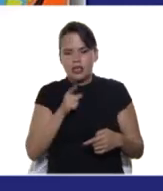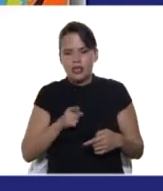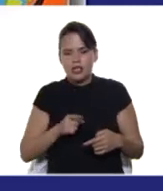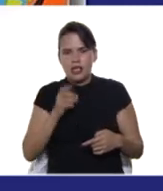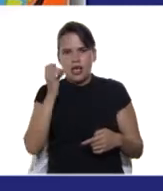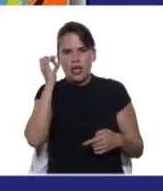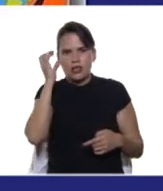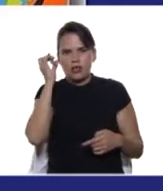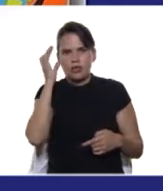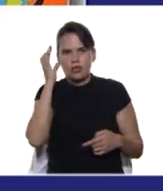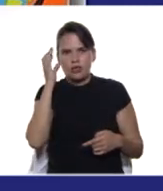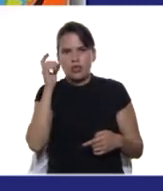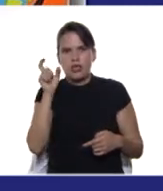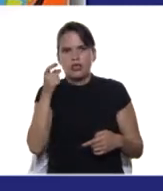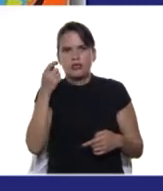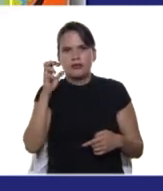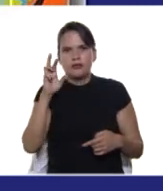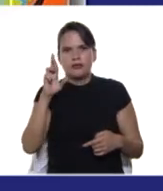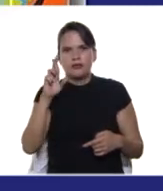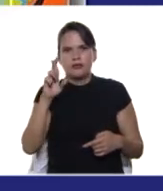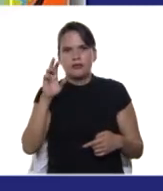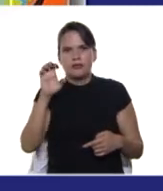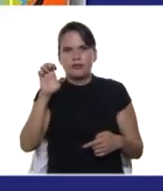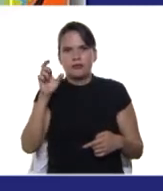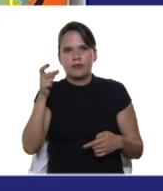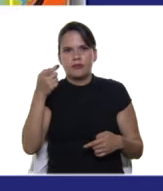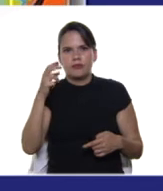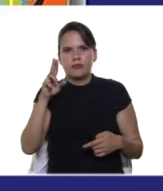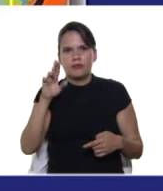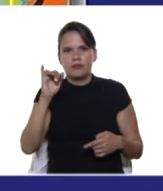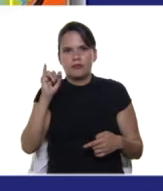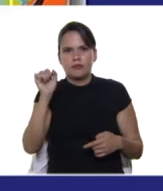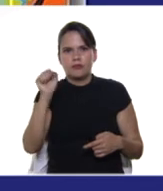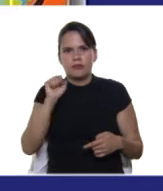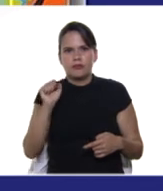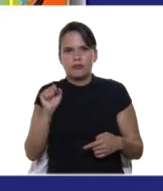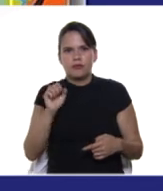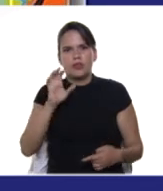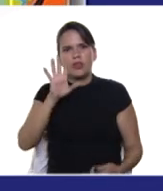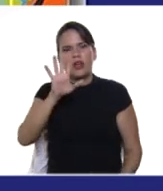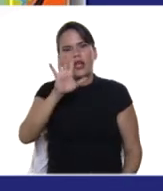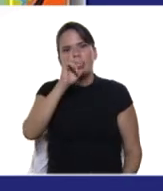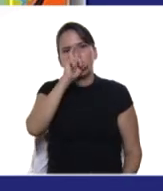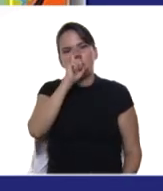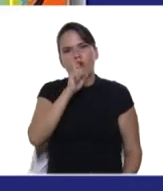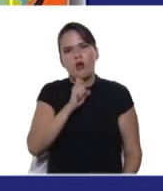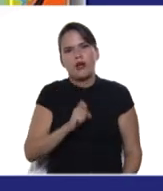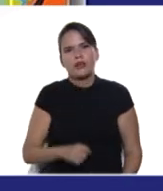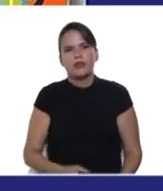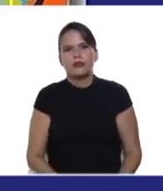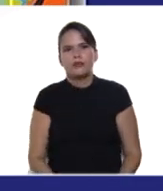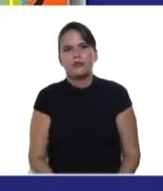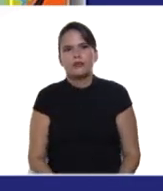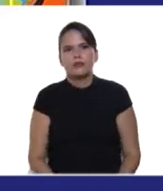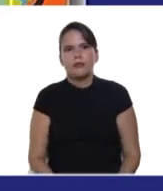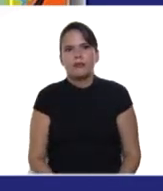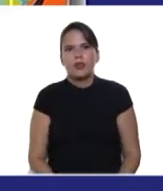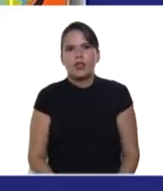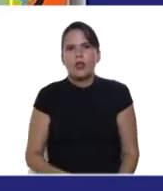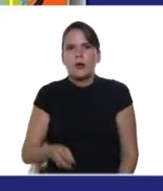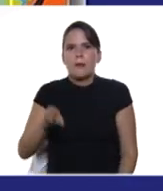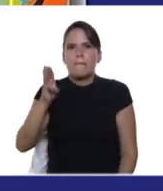Greenwich o el meridiano de Greenwich. Ahora pasemos a quinto año con respecto a los